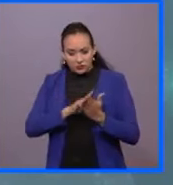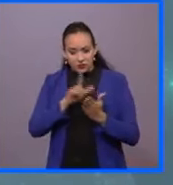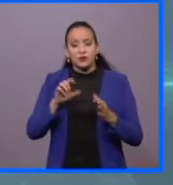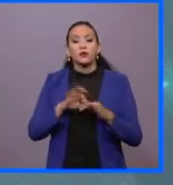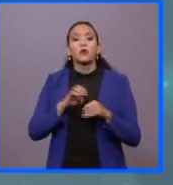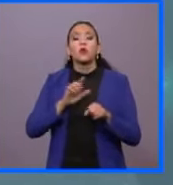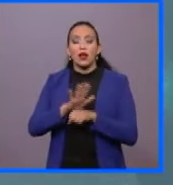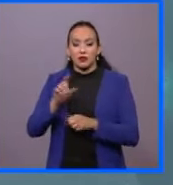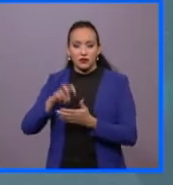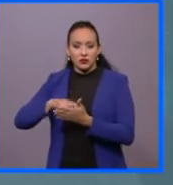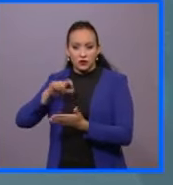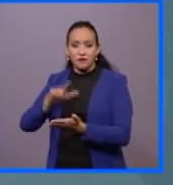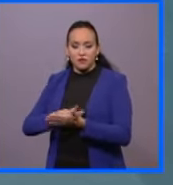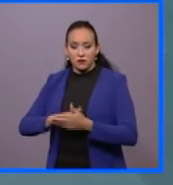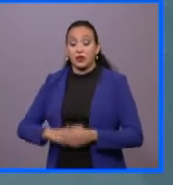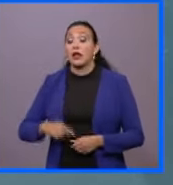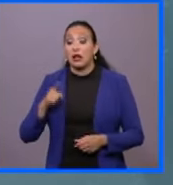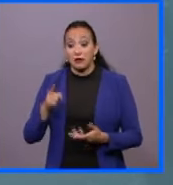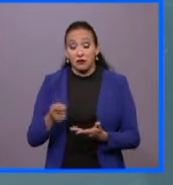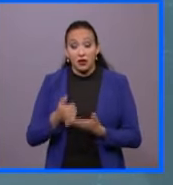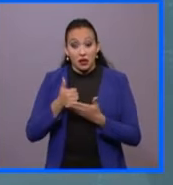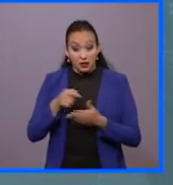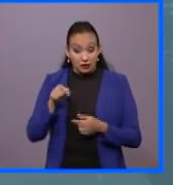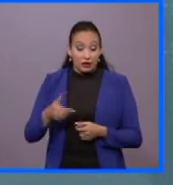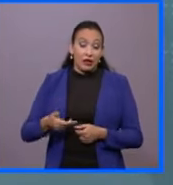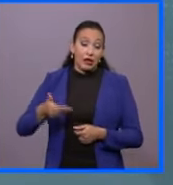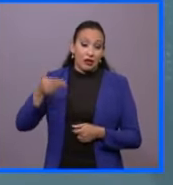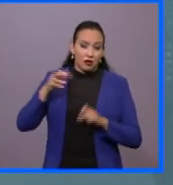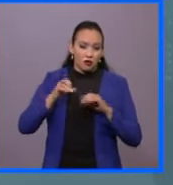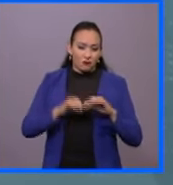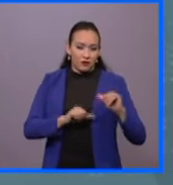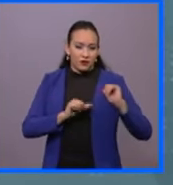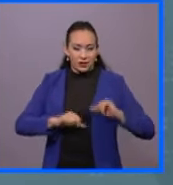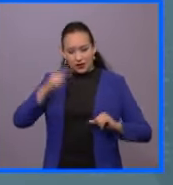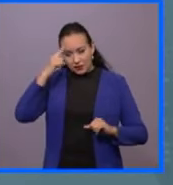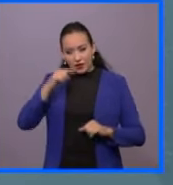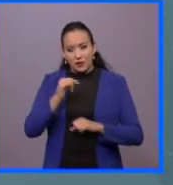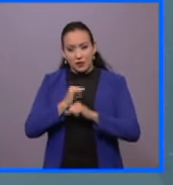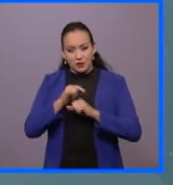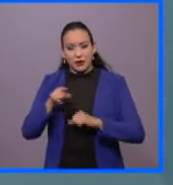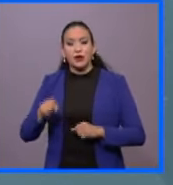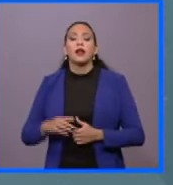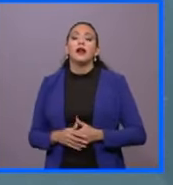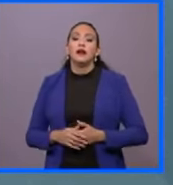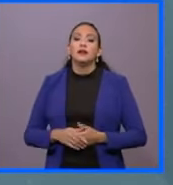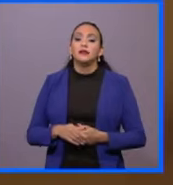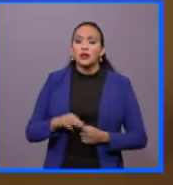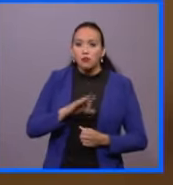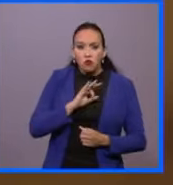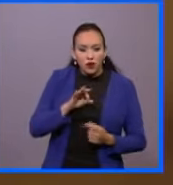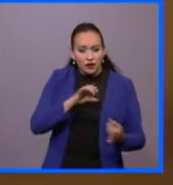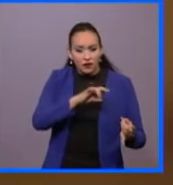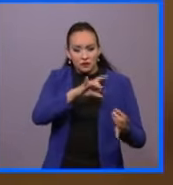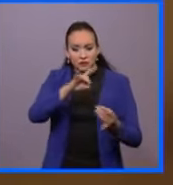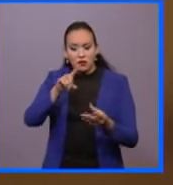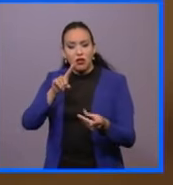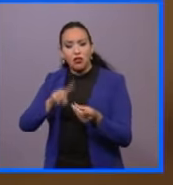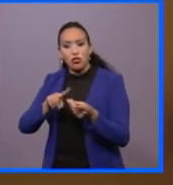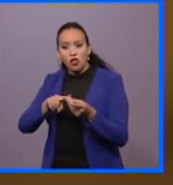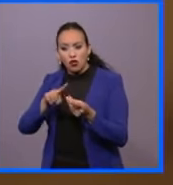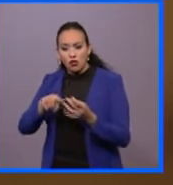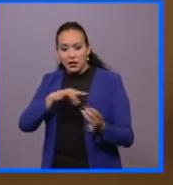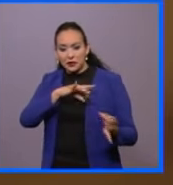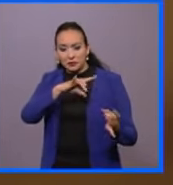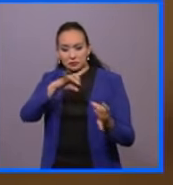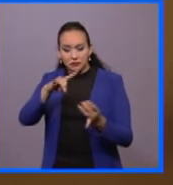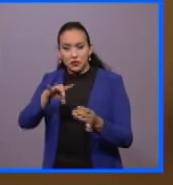constitucionalidad de una reforma que permitía a la entonces Procuraduría General de la República obtener la localización geográfica en tiempo